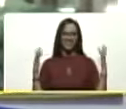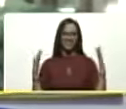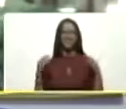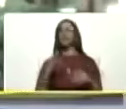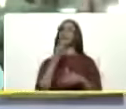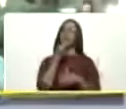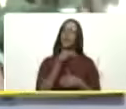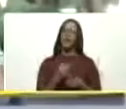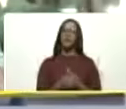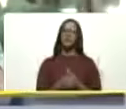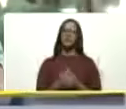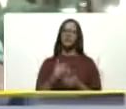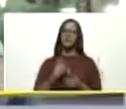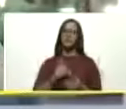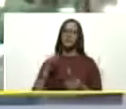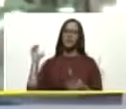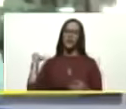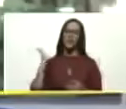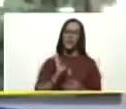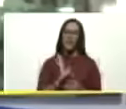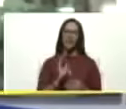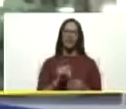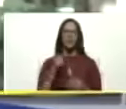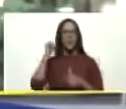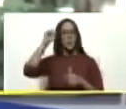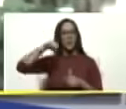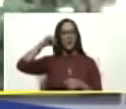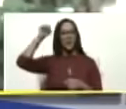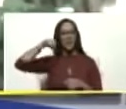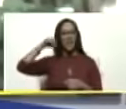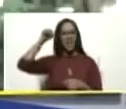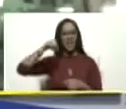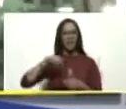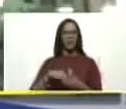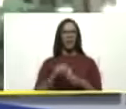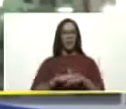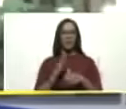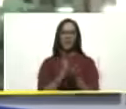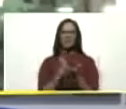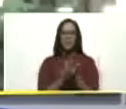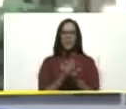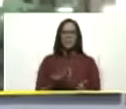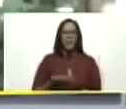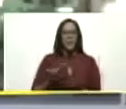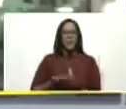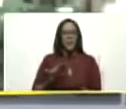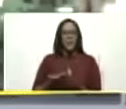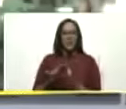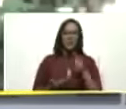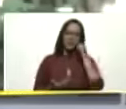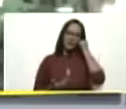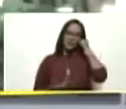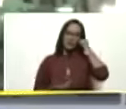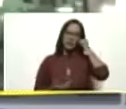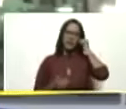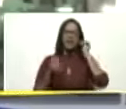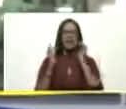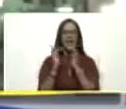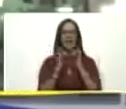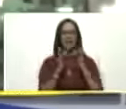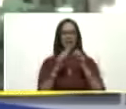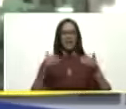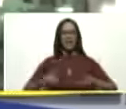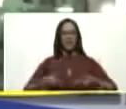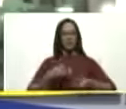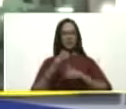Bueno, yo traje un video porque siempre es importante enlazar el esfuerzo que se